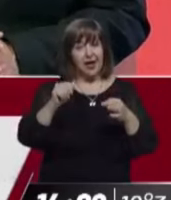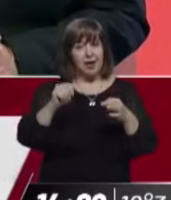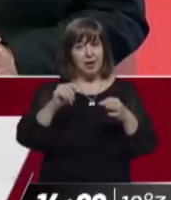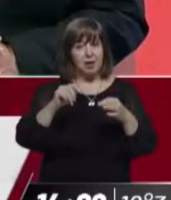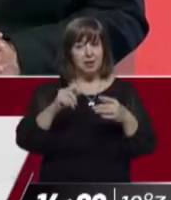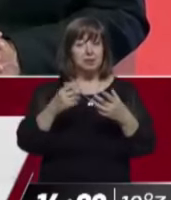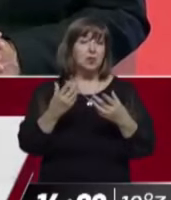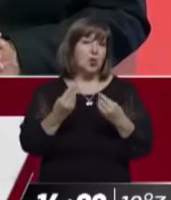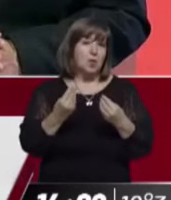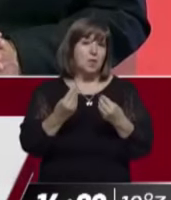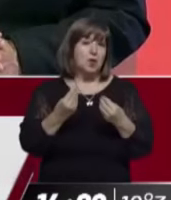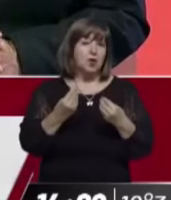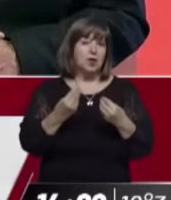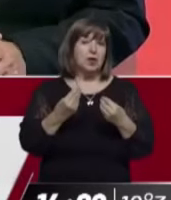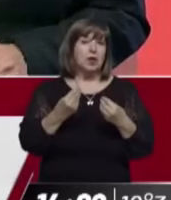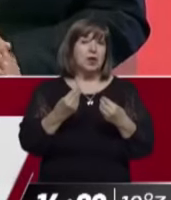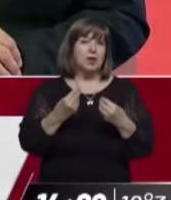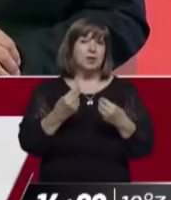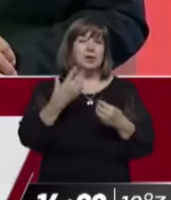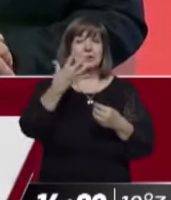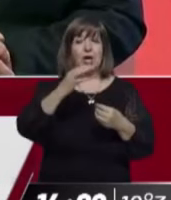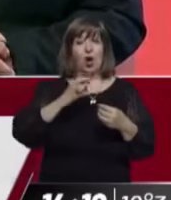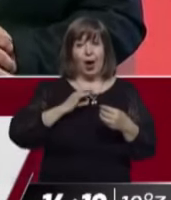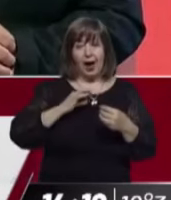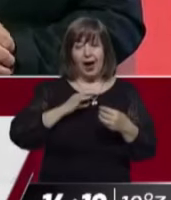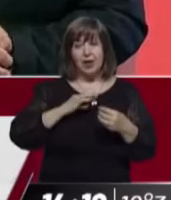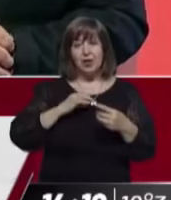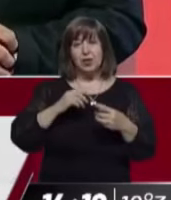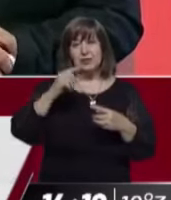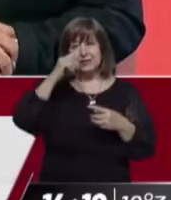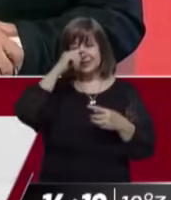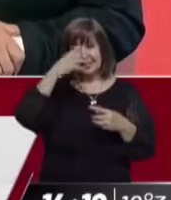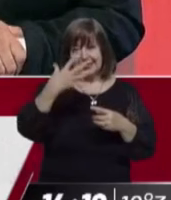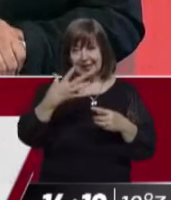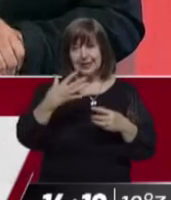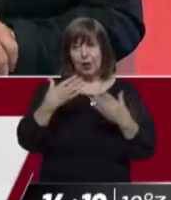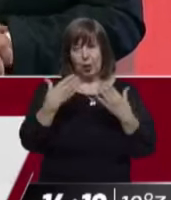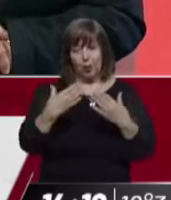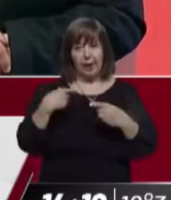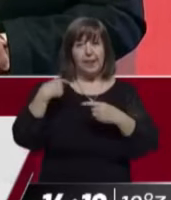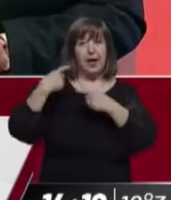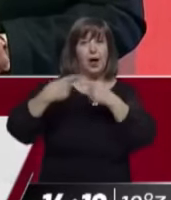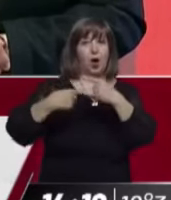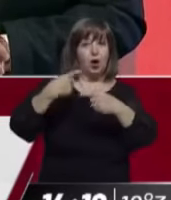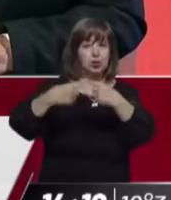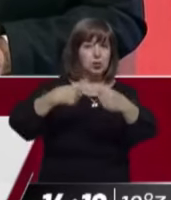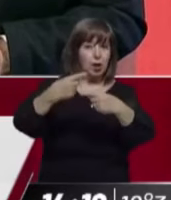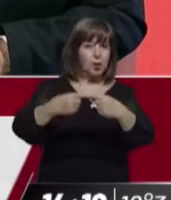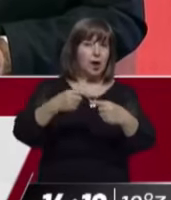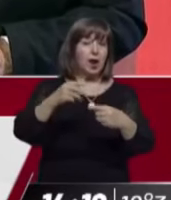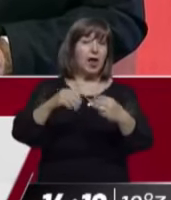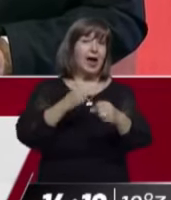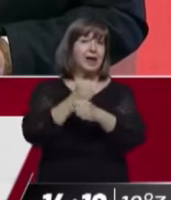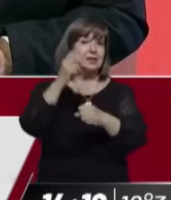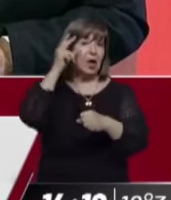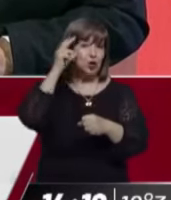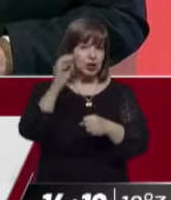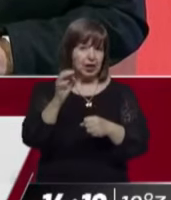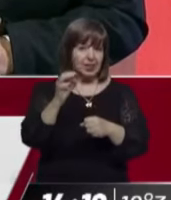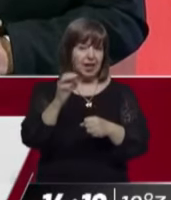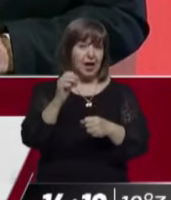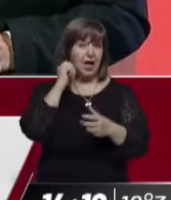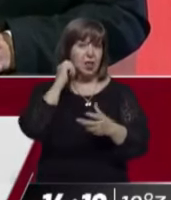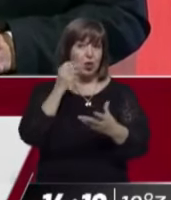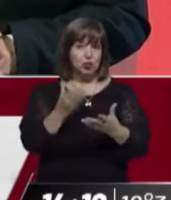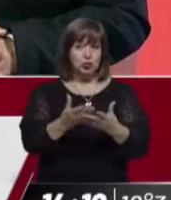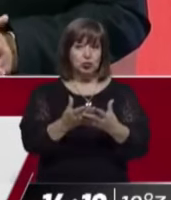el Ejecutivo tiene que aceptar, pero por 5 años luego de los 75 años de edad le podría haber extendido el plazo en el cargo. Y